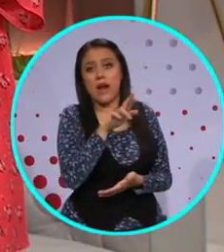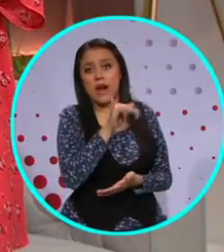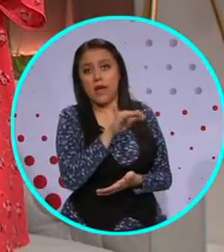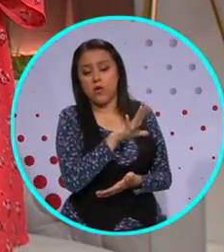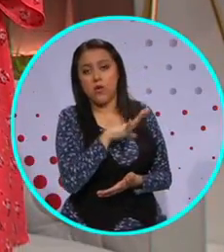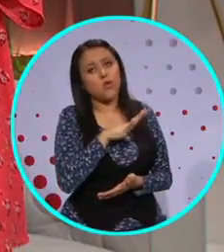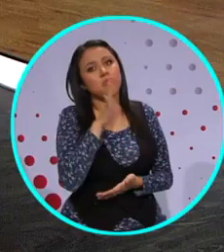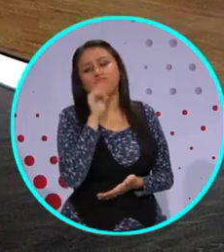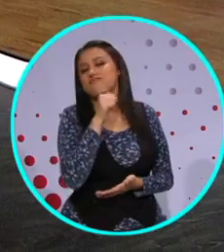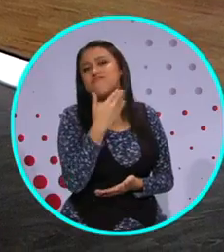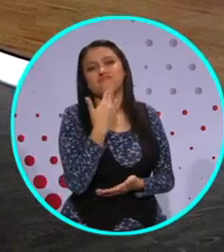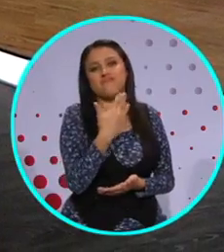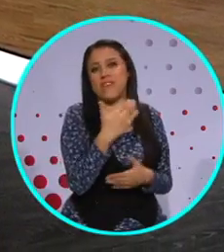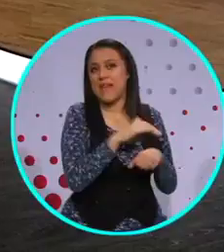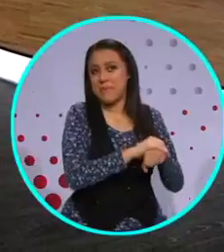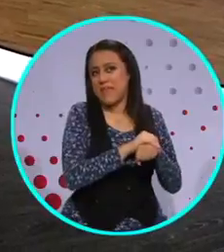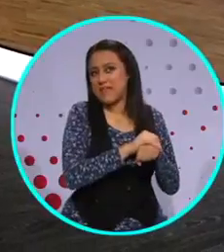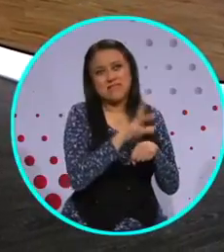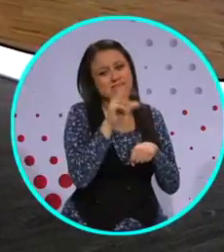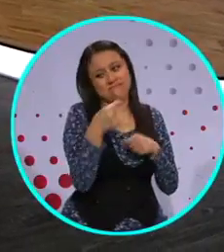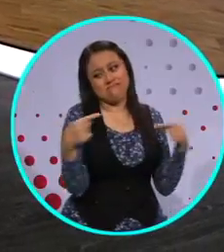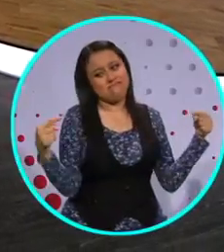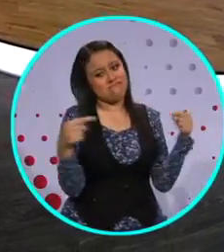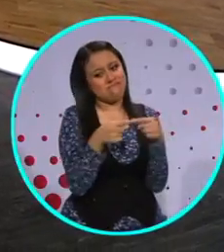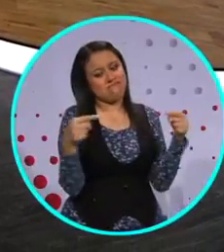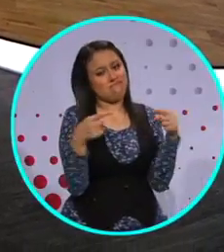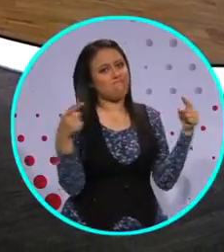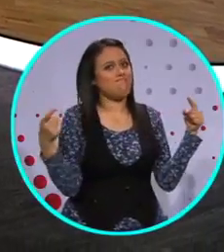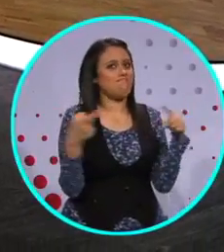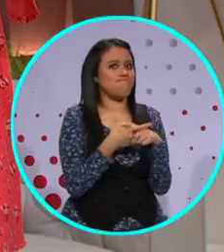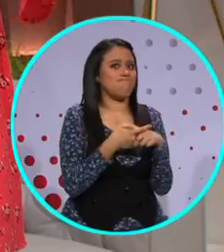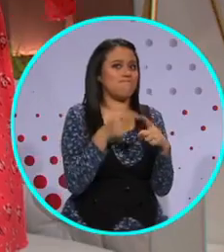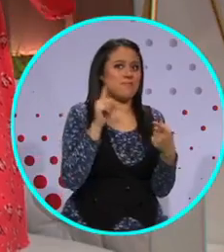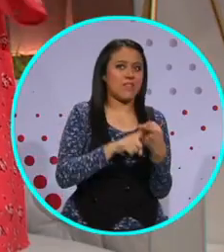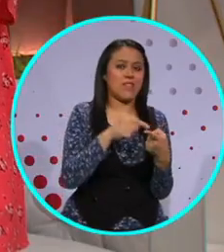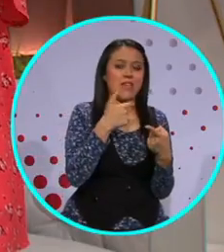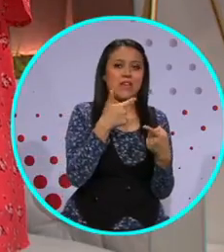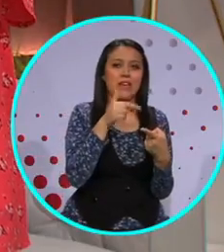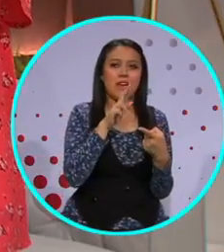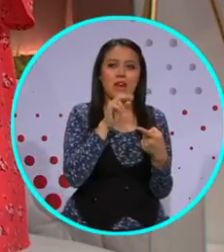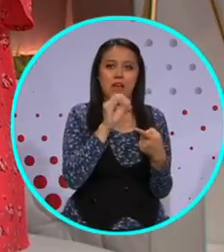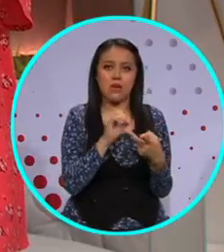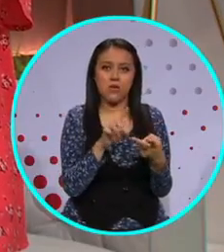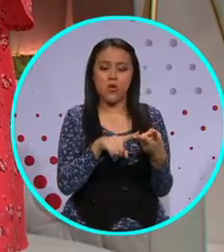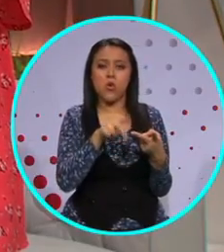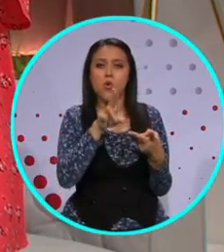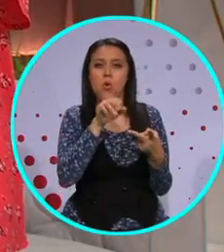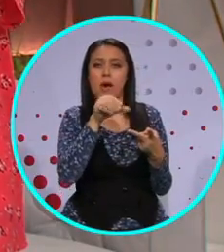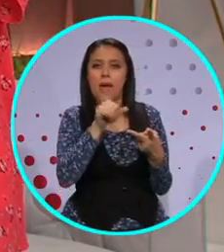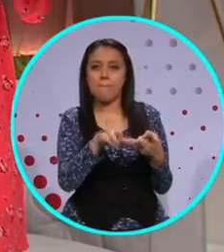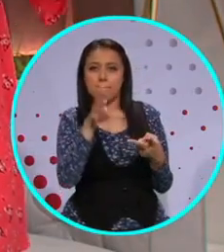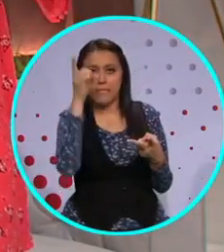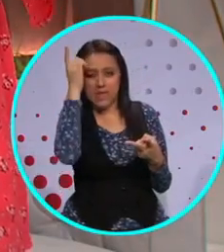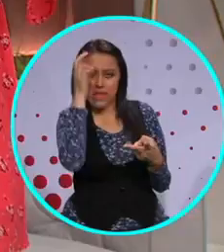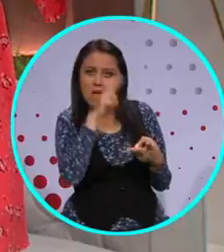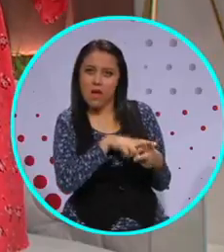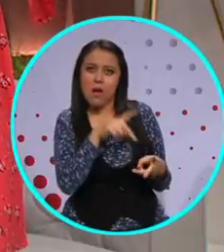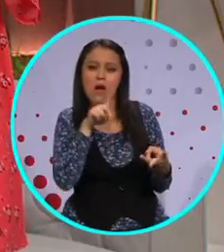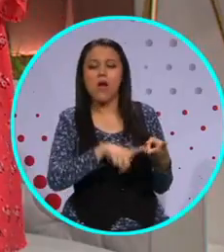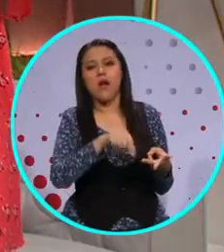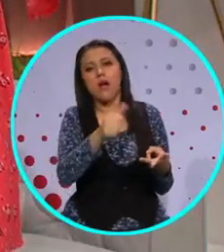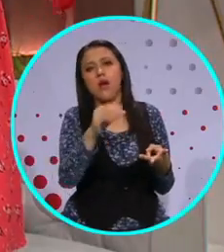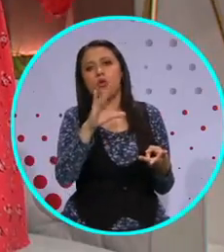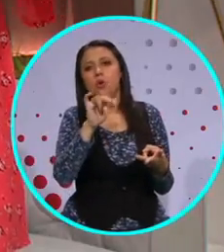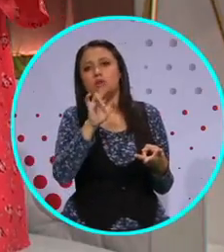el nombre entre el graco ramírez y el rector de la uaem treinta y un